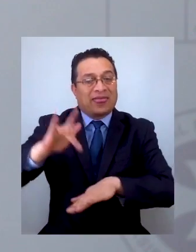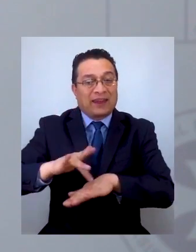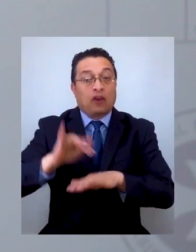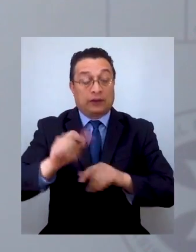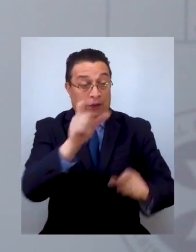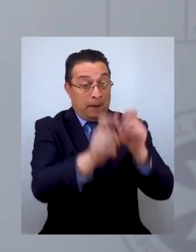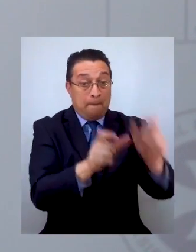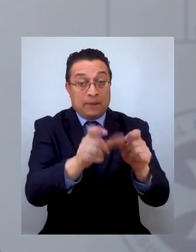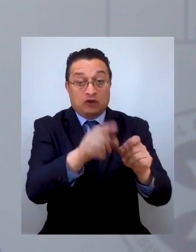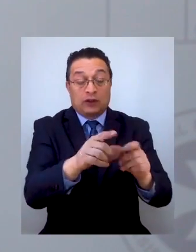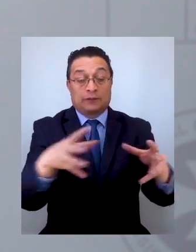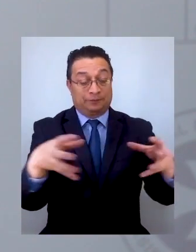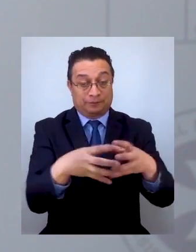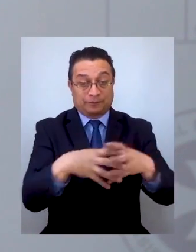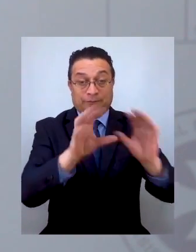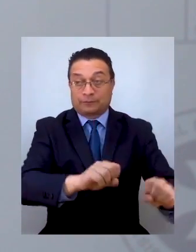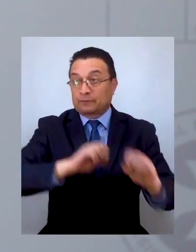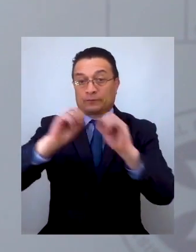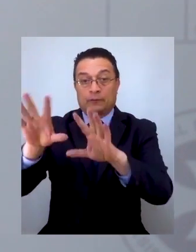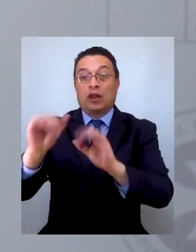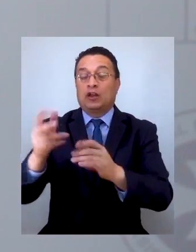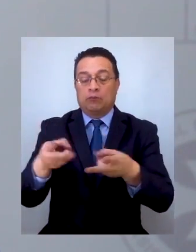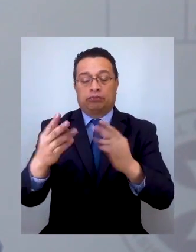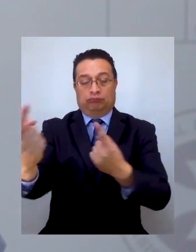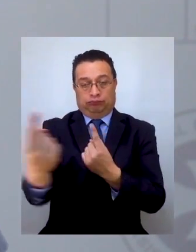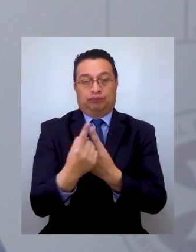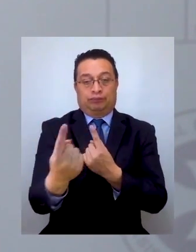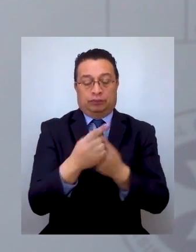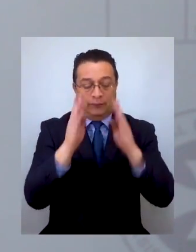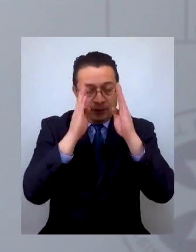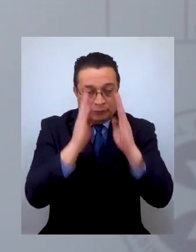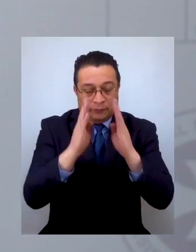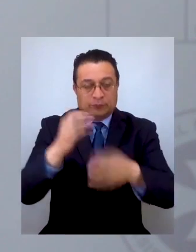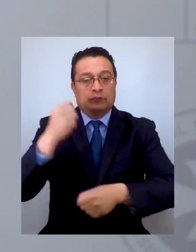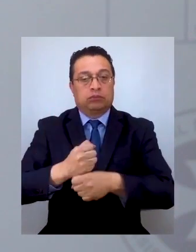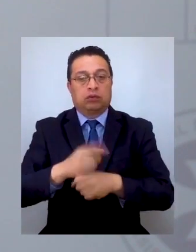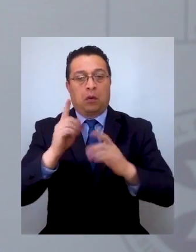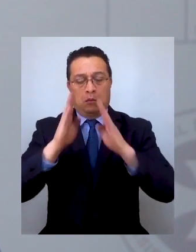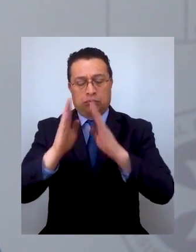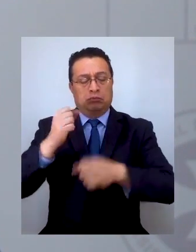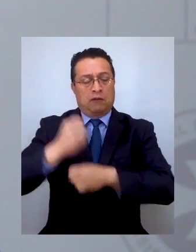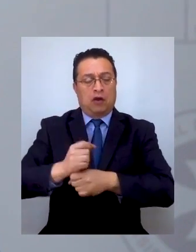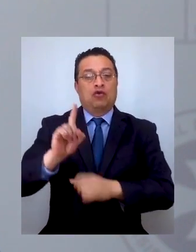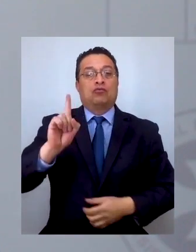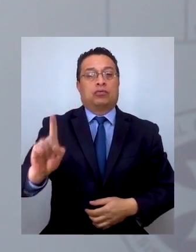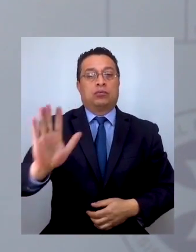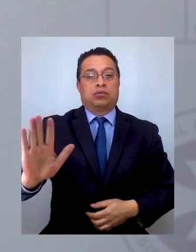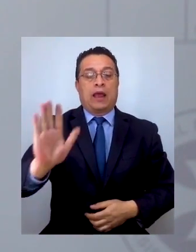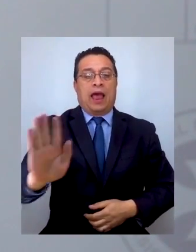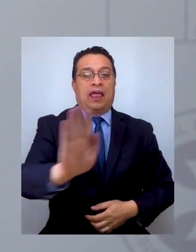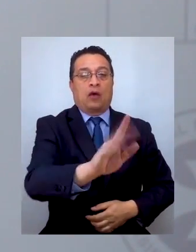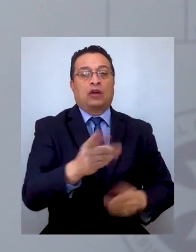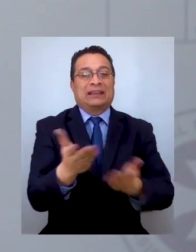complejos y mantuvo al personal, tanto de las unidades de envío y de recepción, dedicados a sus labores y manteniéndolos abocados a sus